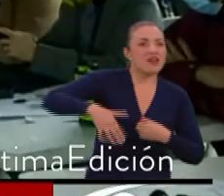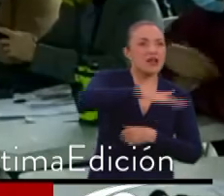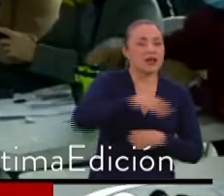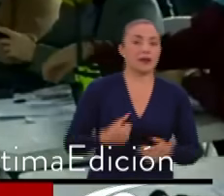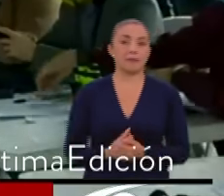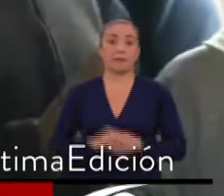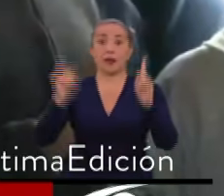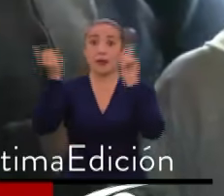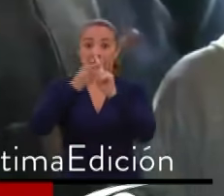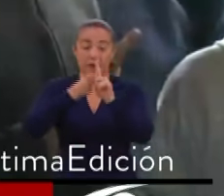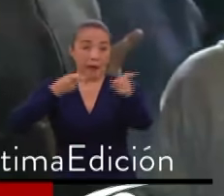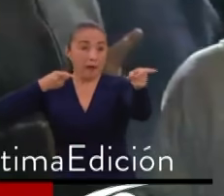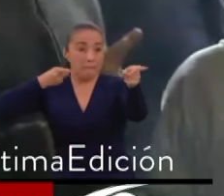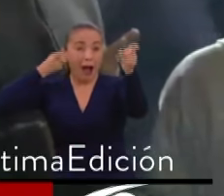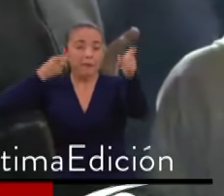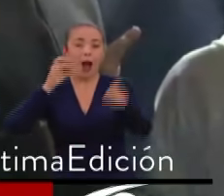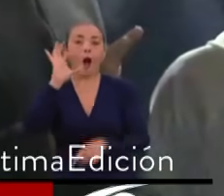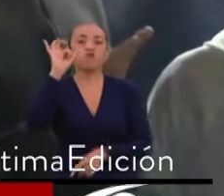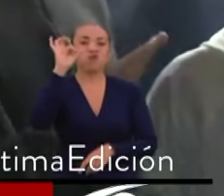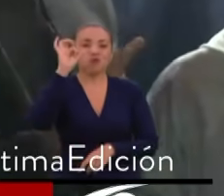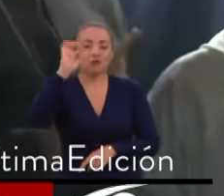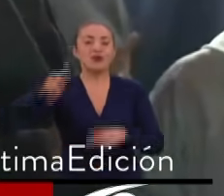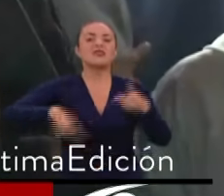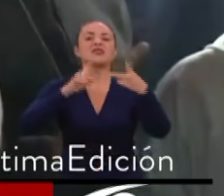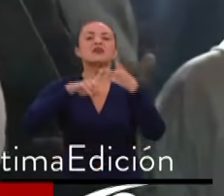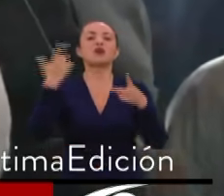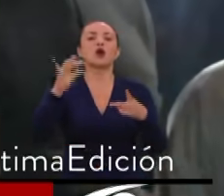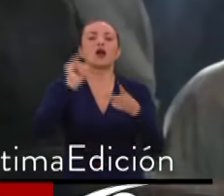con balas de goma, siguieron con piquis.